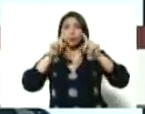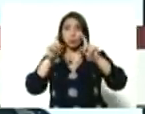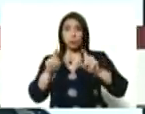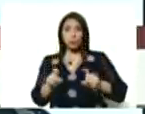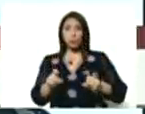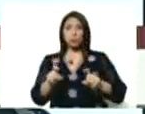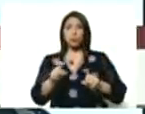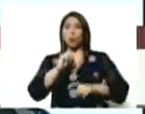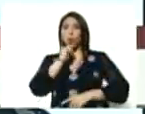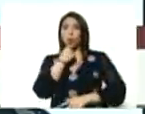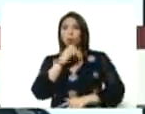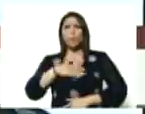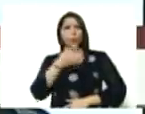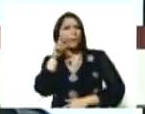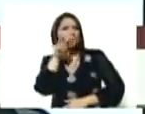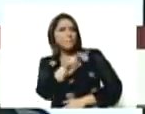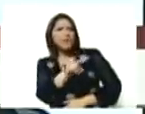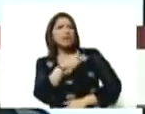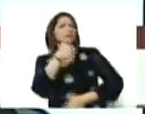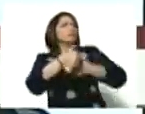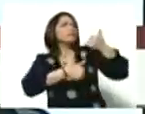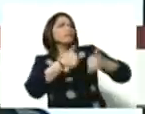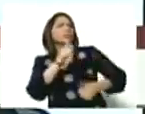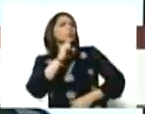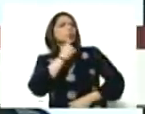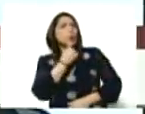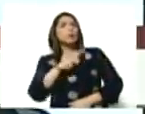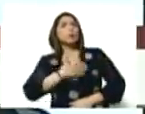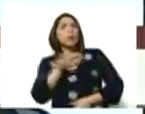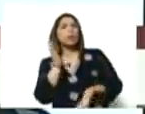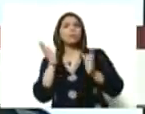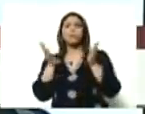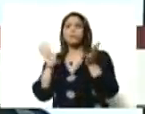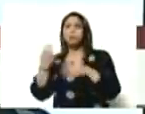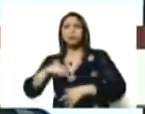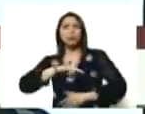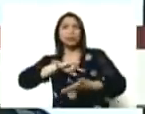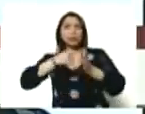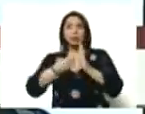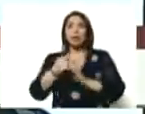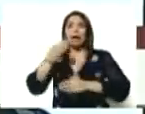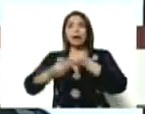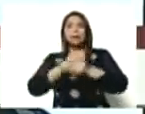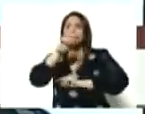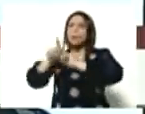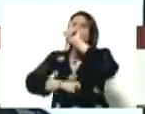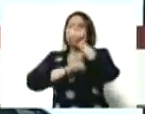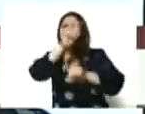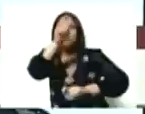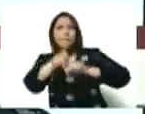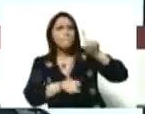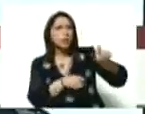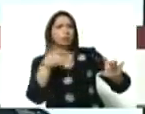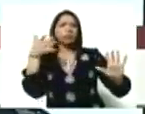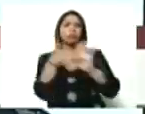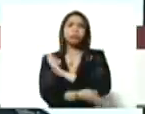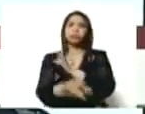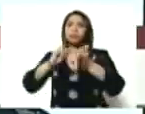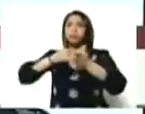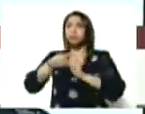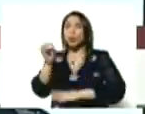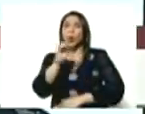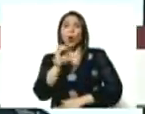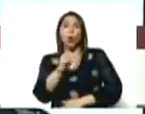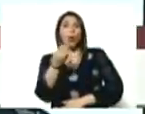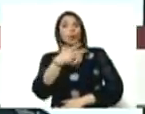fuente, ellos puedan ver el código y puedan interactuar con nuestros técnicos para hacer preguntas, las preguntas técnicas o dudas